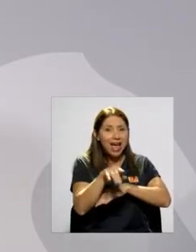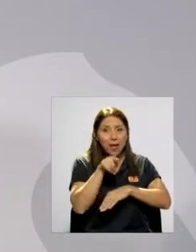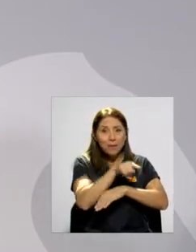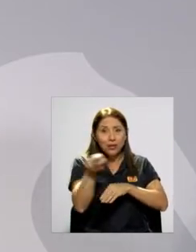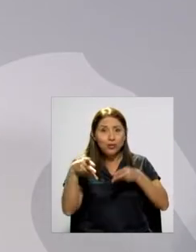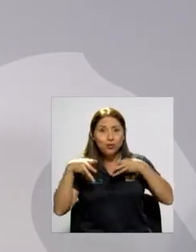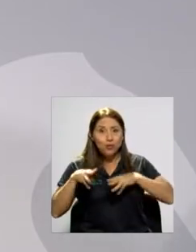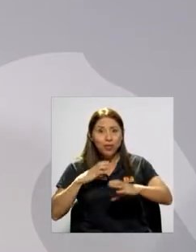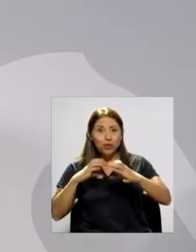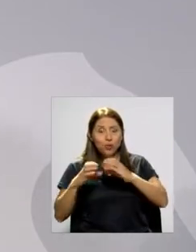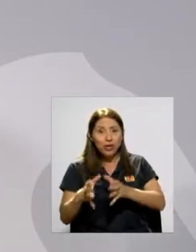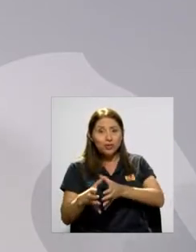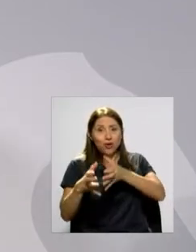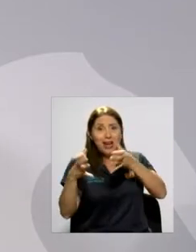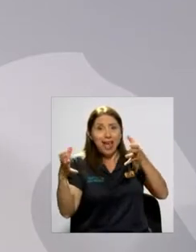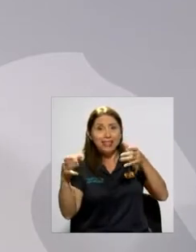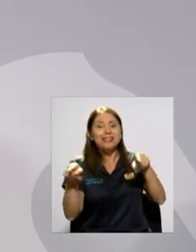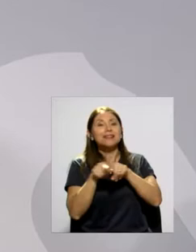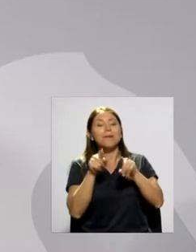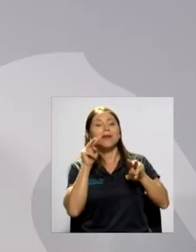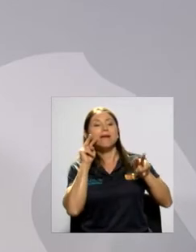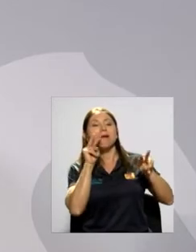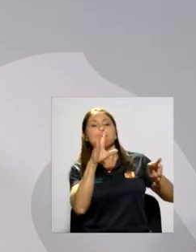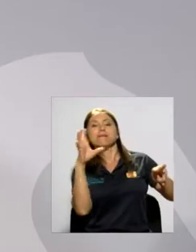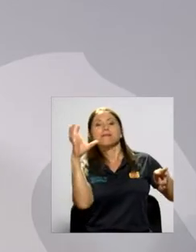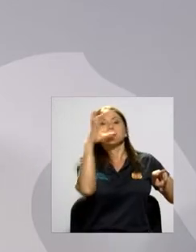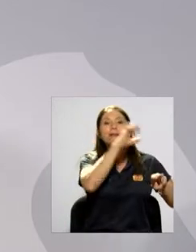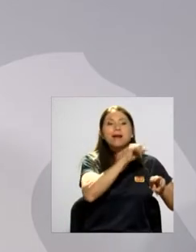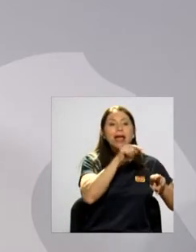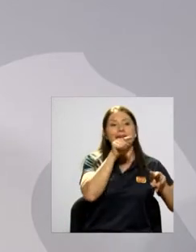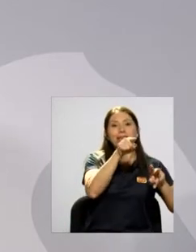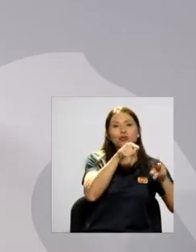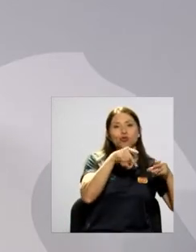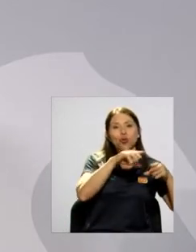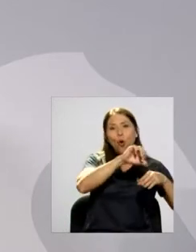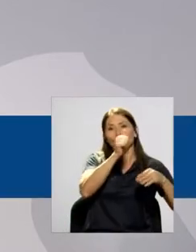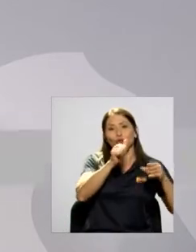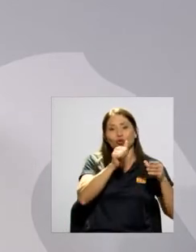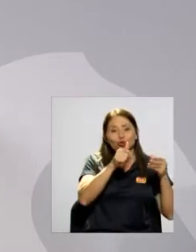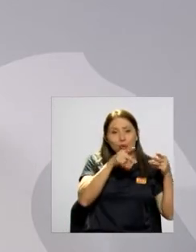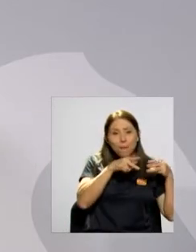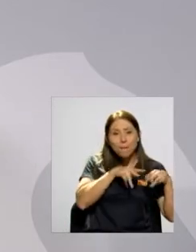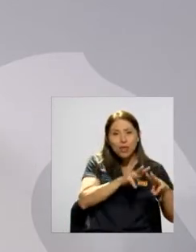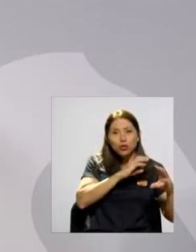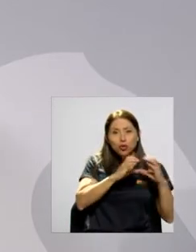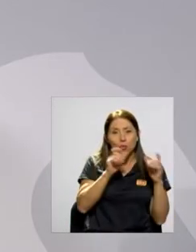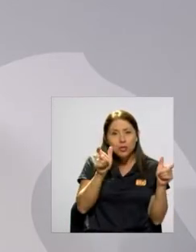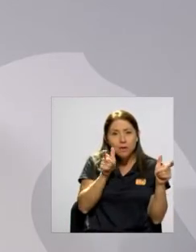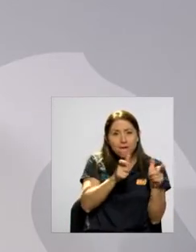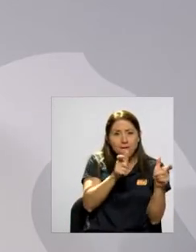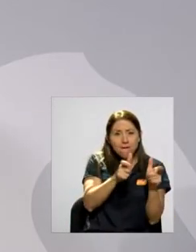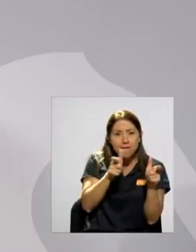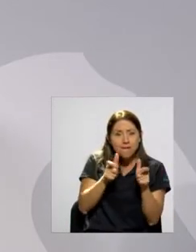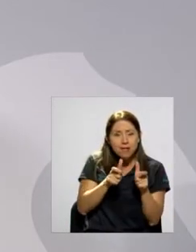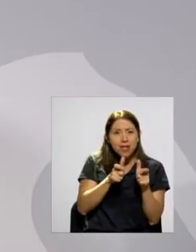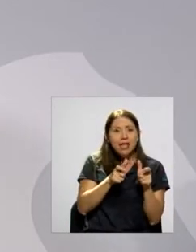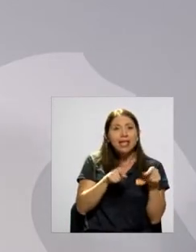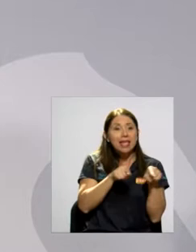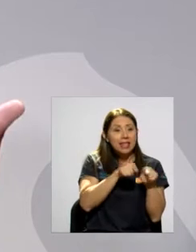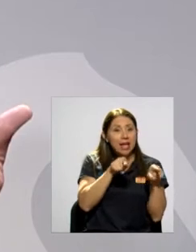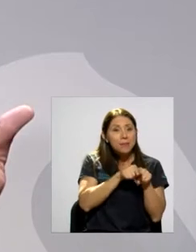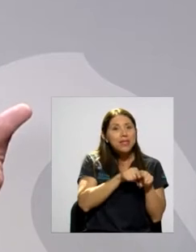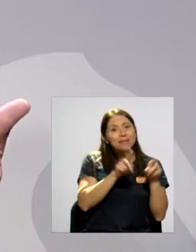otros medios alternativos y a estas otras voces disidentes, si se quiere, que están nutriéndose también de